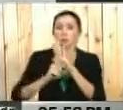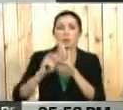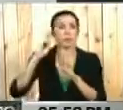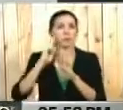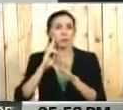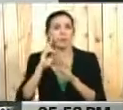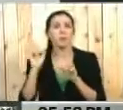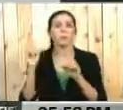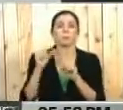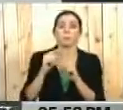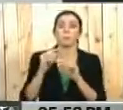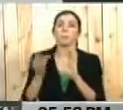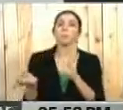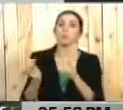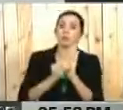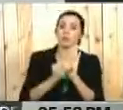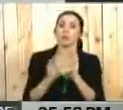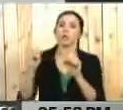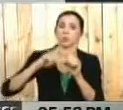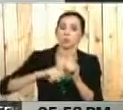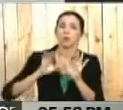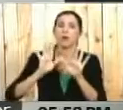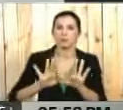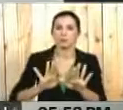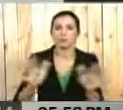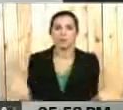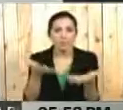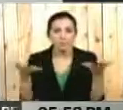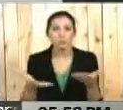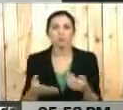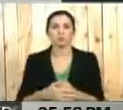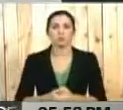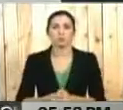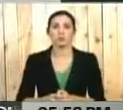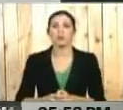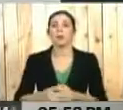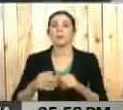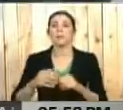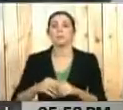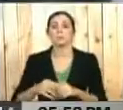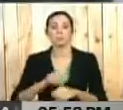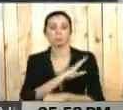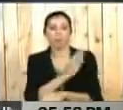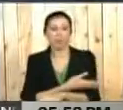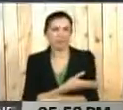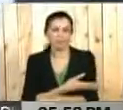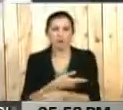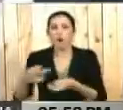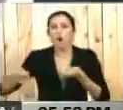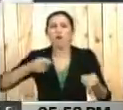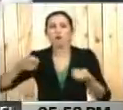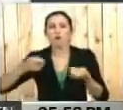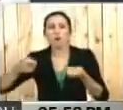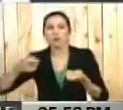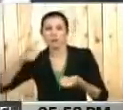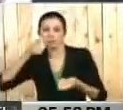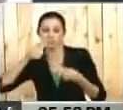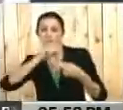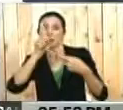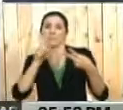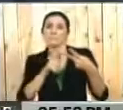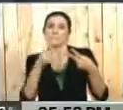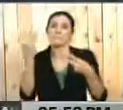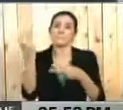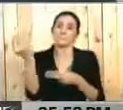el que eso se promueva y el que eso se estimule. No solo el poder contralor, Contraloría General, sino el que